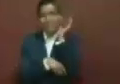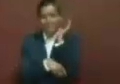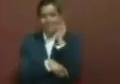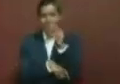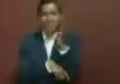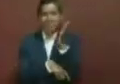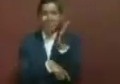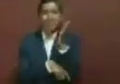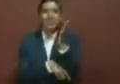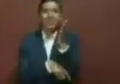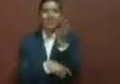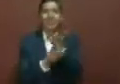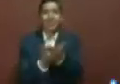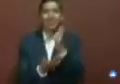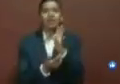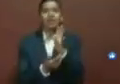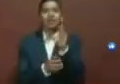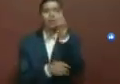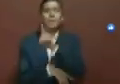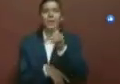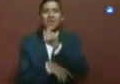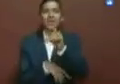de Domingo de Ramos, Uruapan